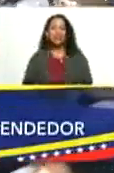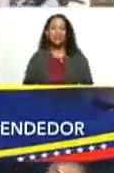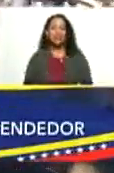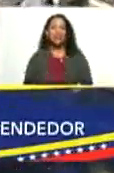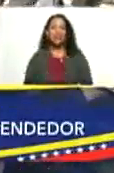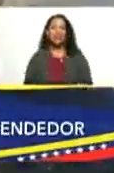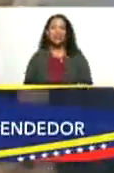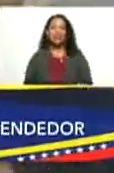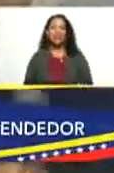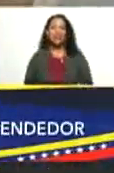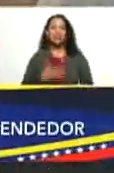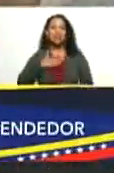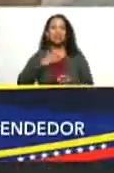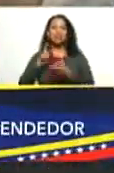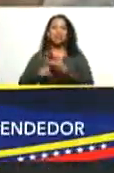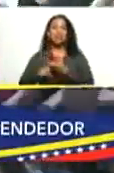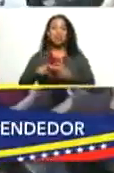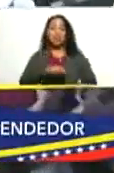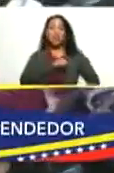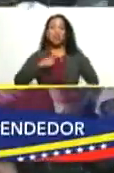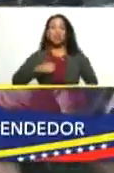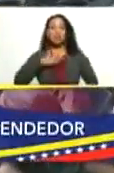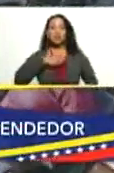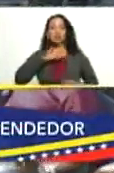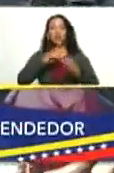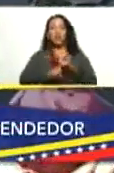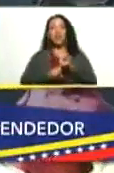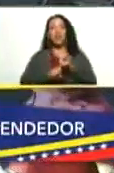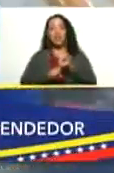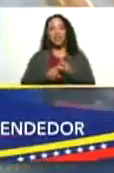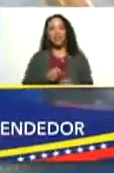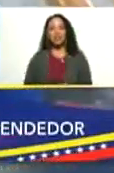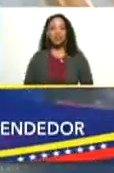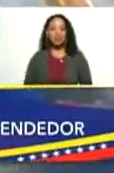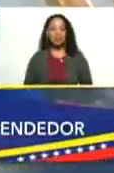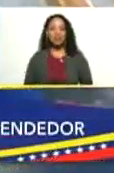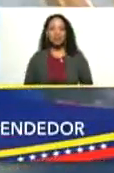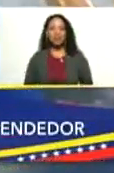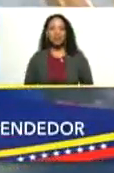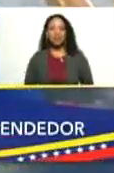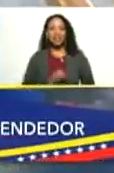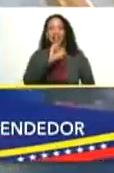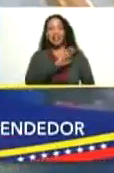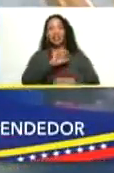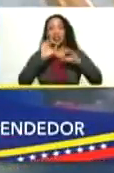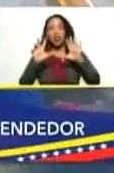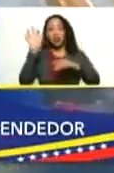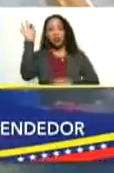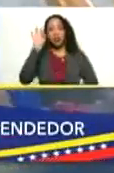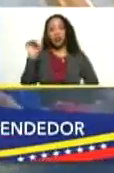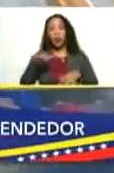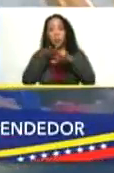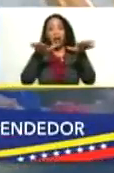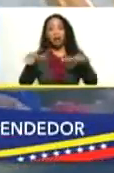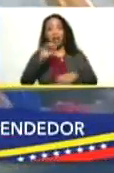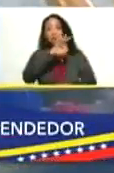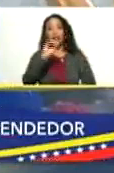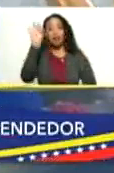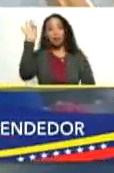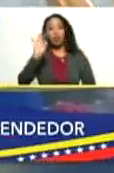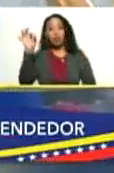Silita, super Silita, además, super Silita. Así es, 38% playa, 30%